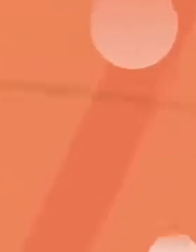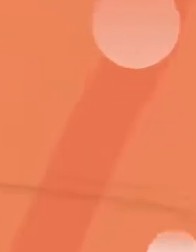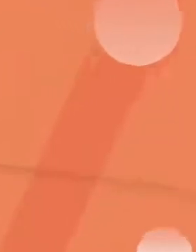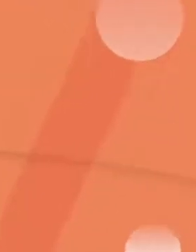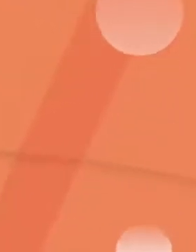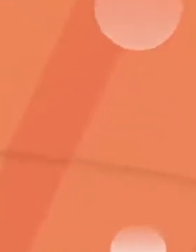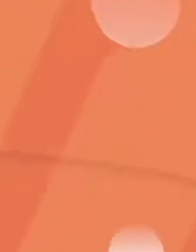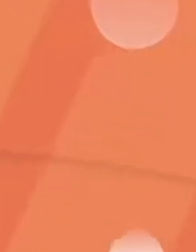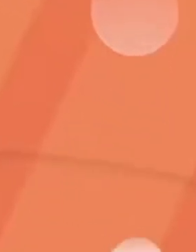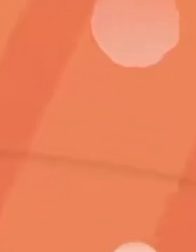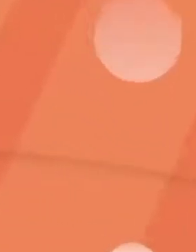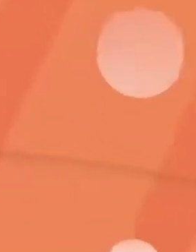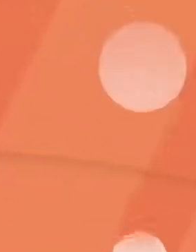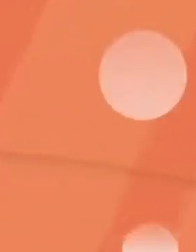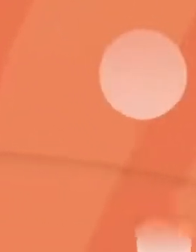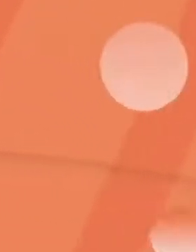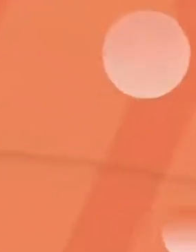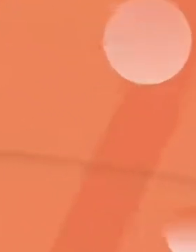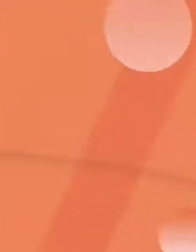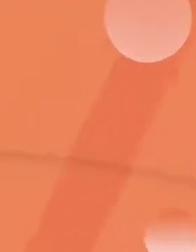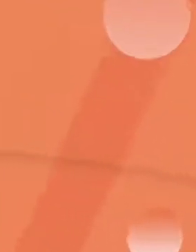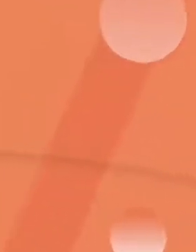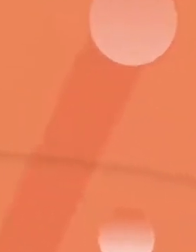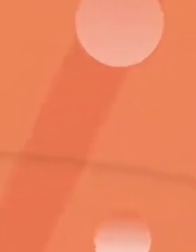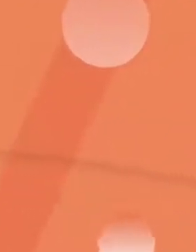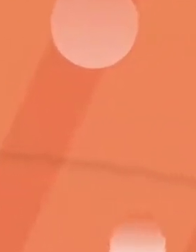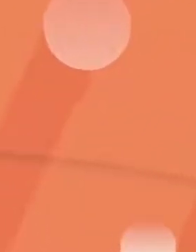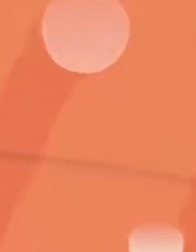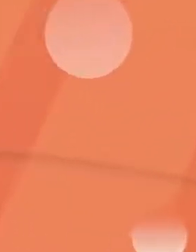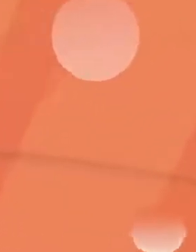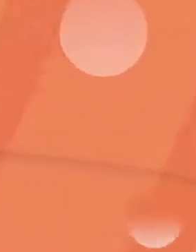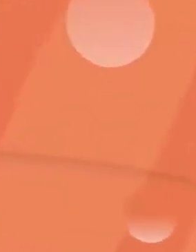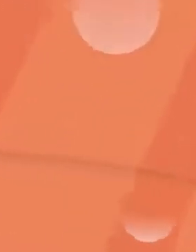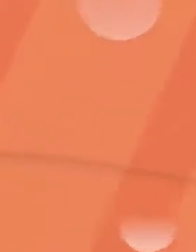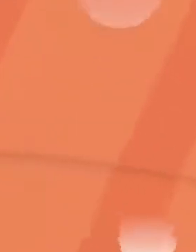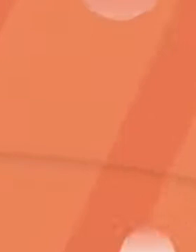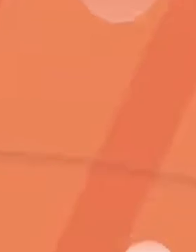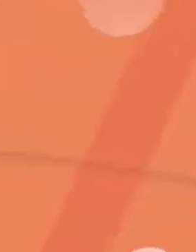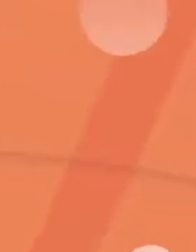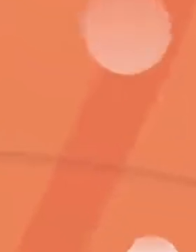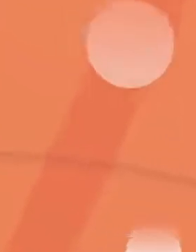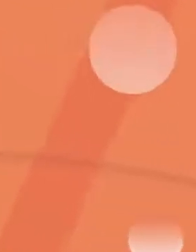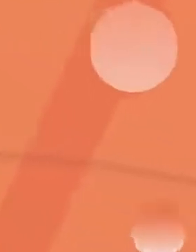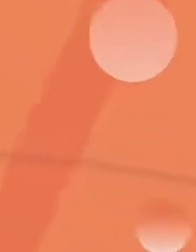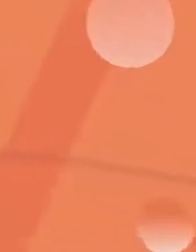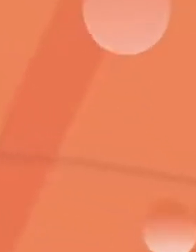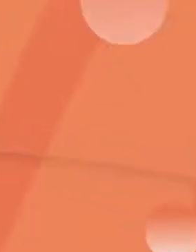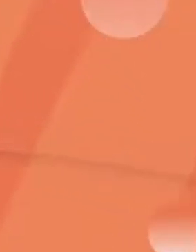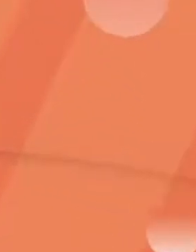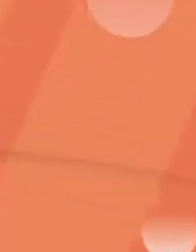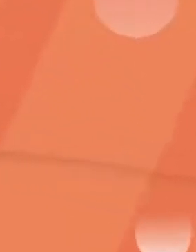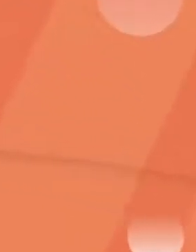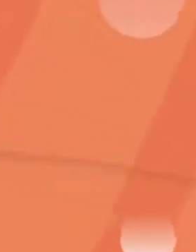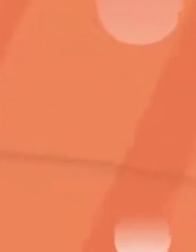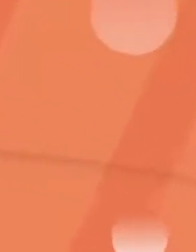¿Cuáles son los procesos en los que intervienen las reacciones redox?